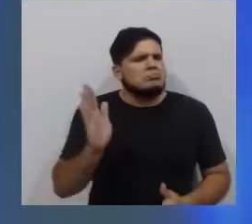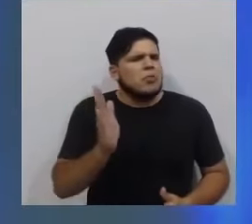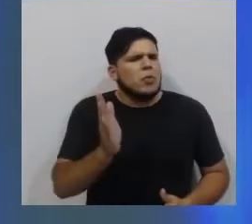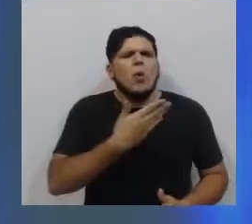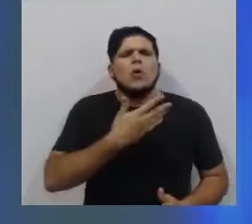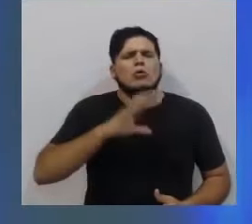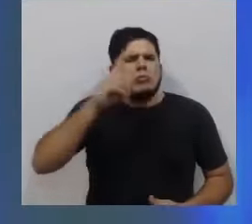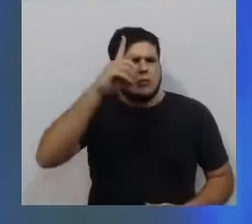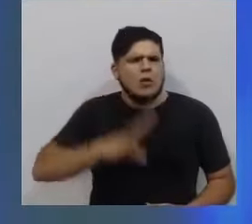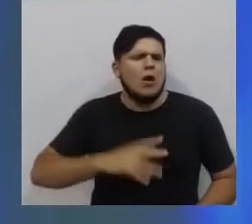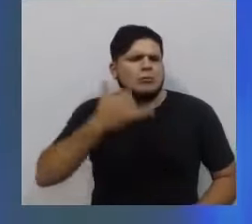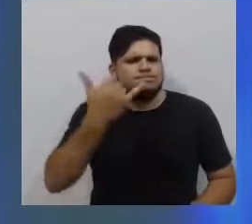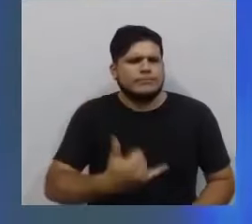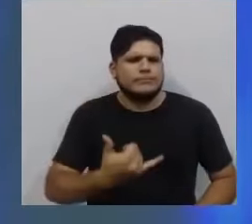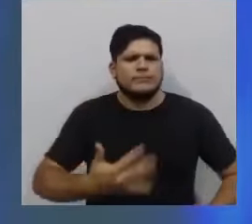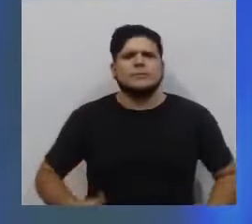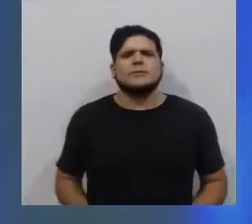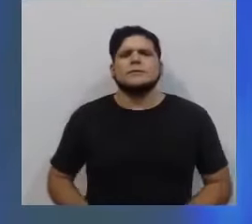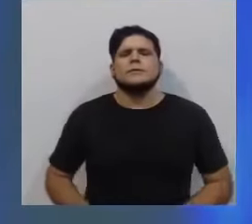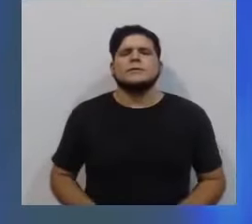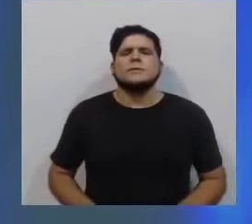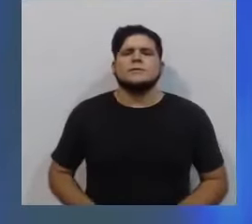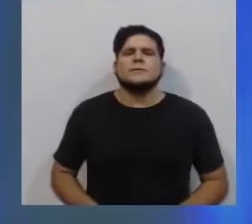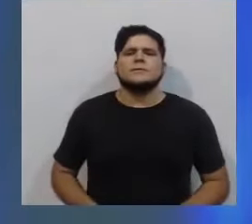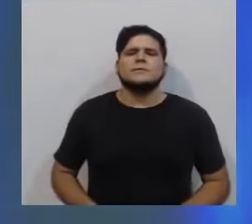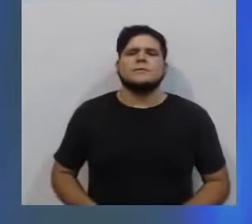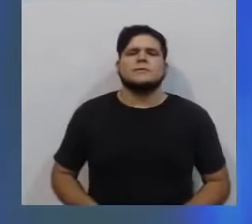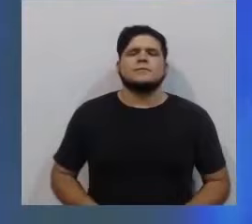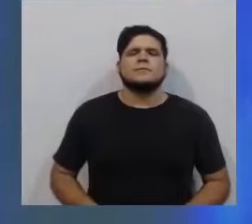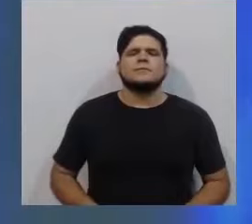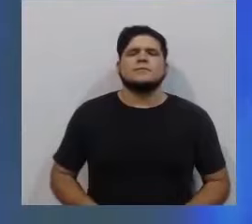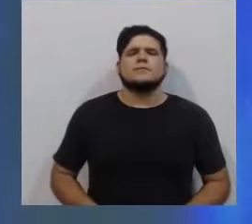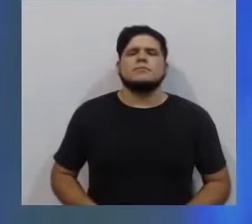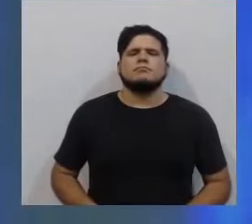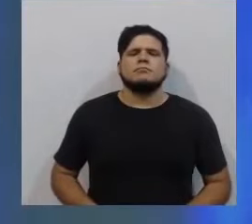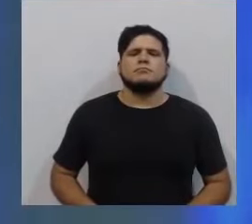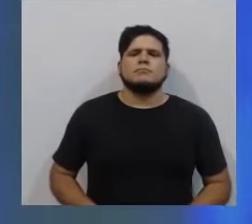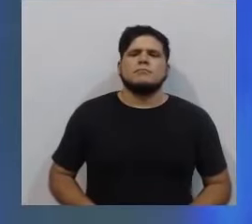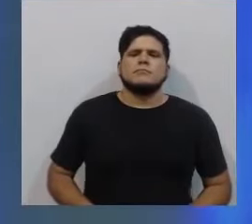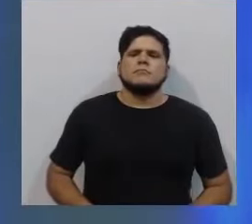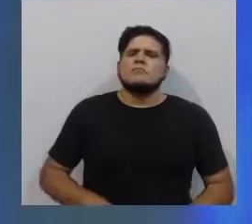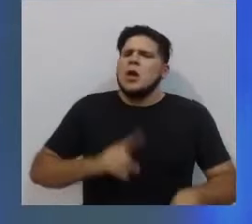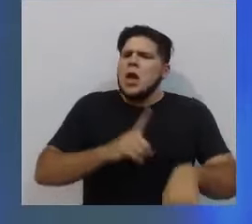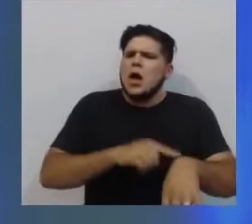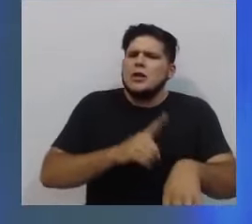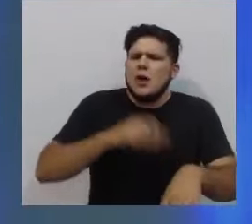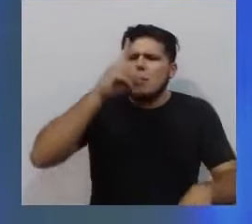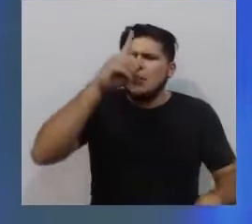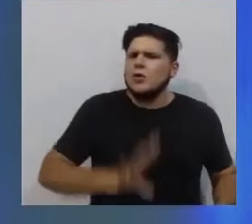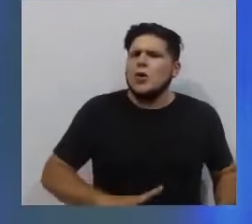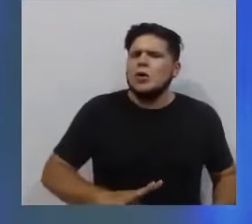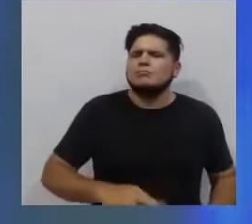mejor que el ahora nuestro levante su mano bien arriba y diga yo tomo esta